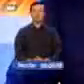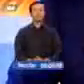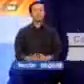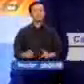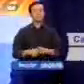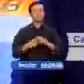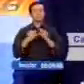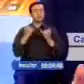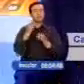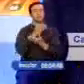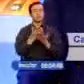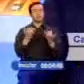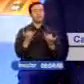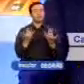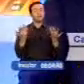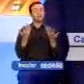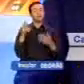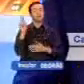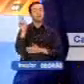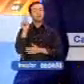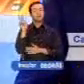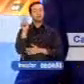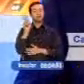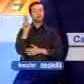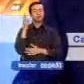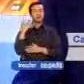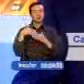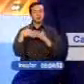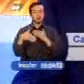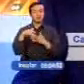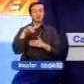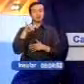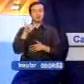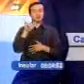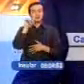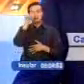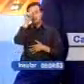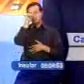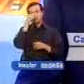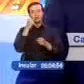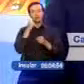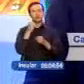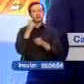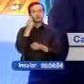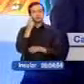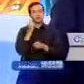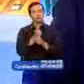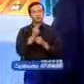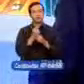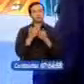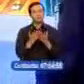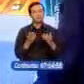Iniciamos Pensamiento Crítico en este viernes, fin de semana laborable, por cierto, y tenemos ya la presencia de Juan Pablo